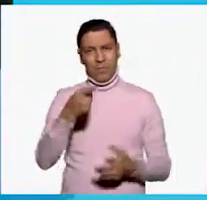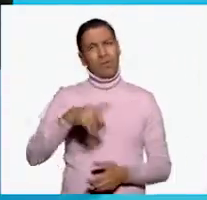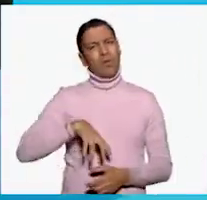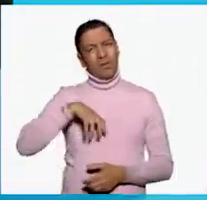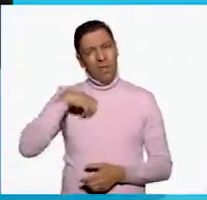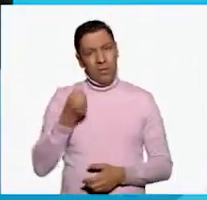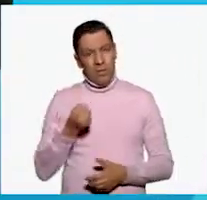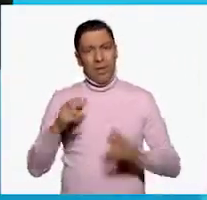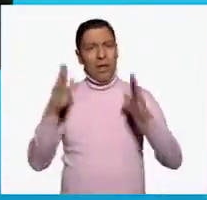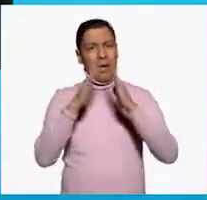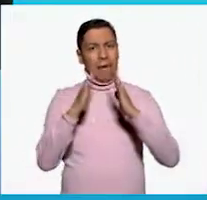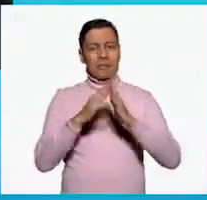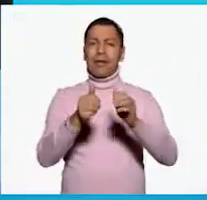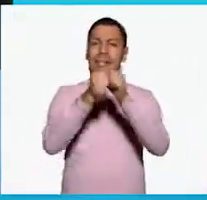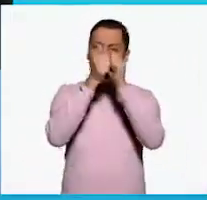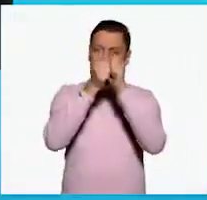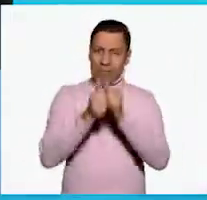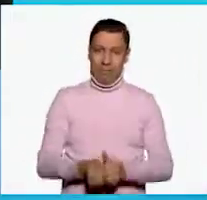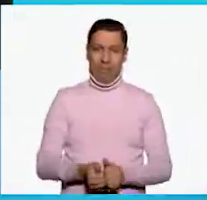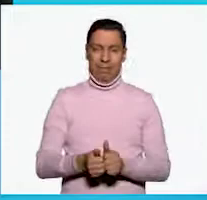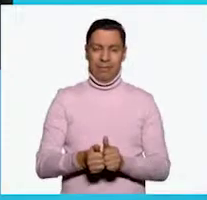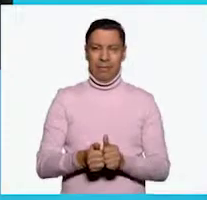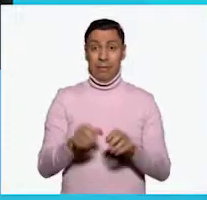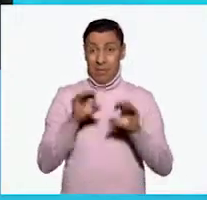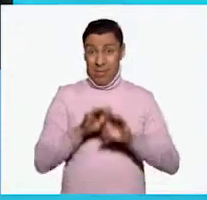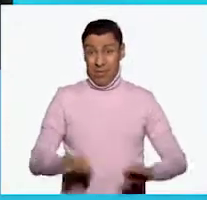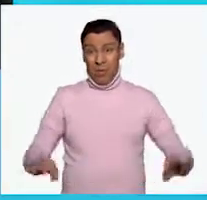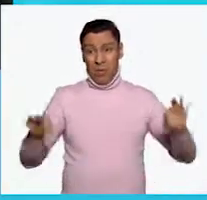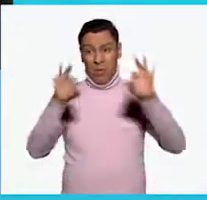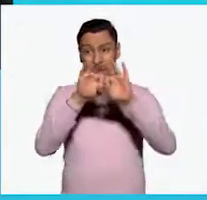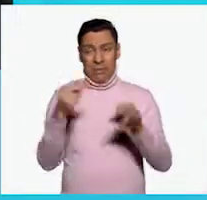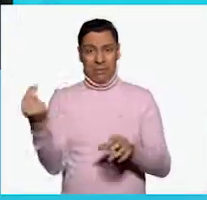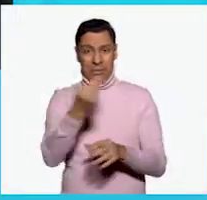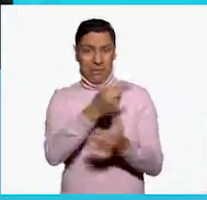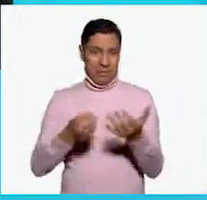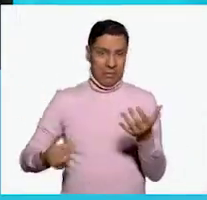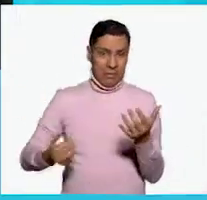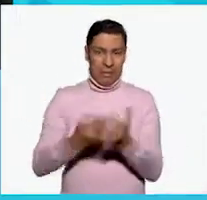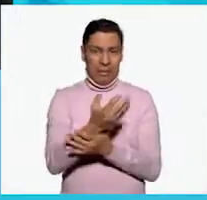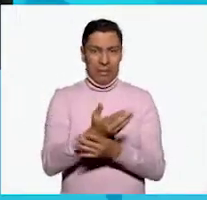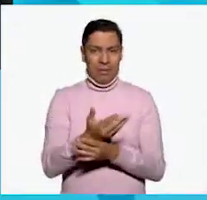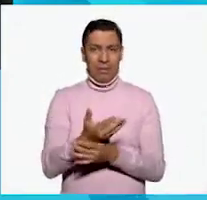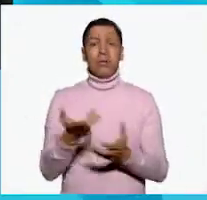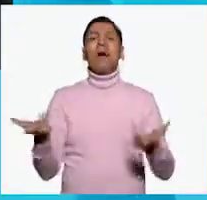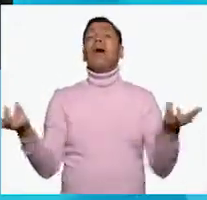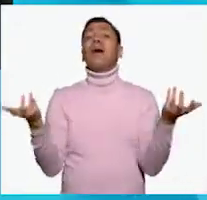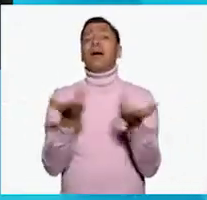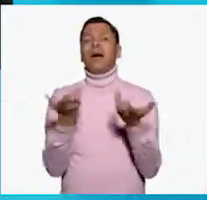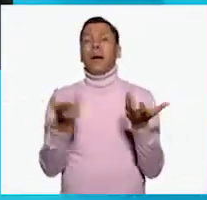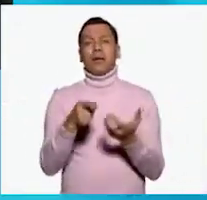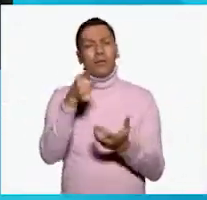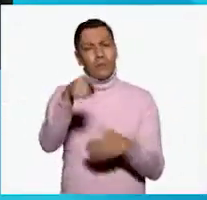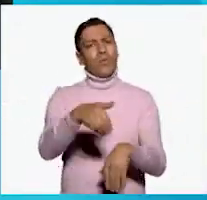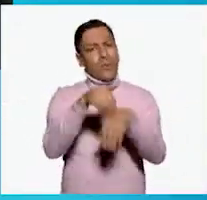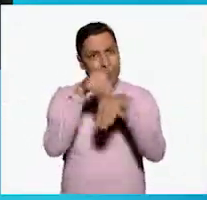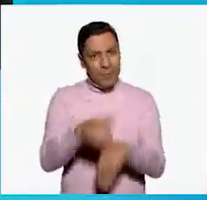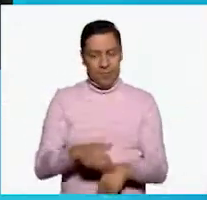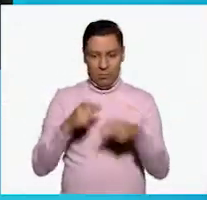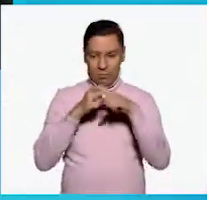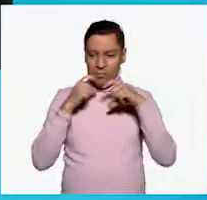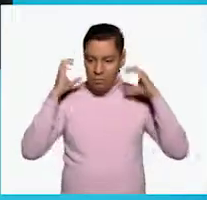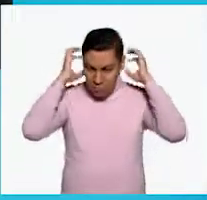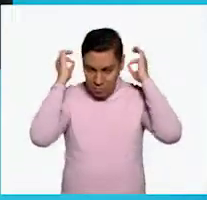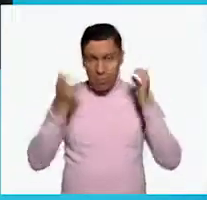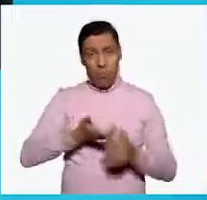no salir de casa a menos que sea muy necesario. Si lo haces, utiliza el